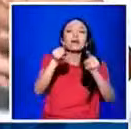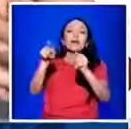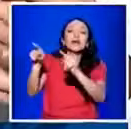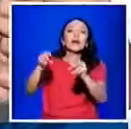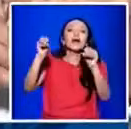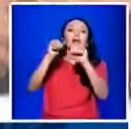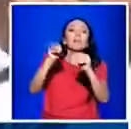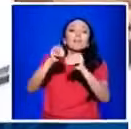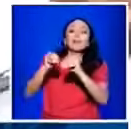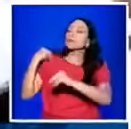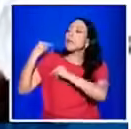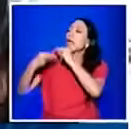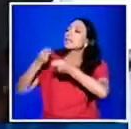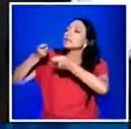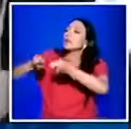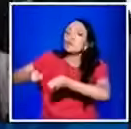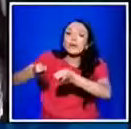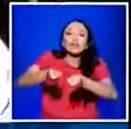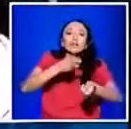recibió más herencia?